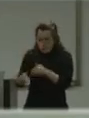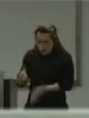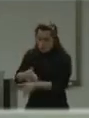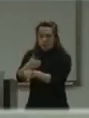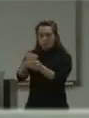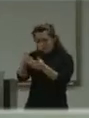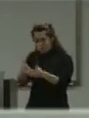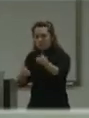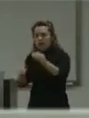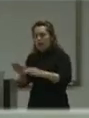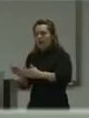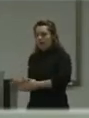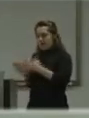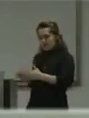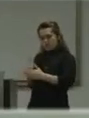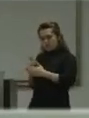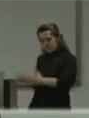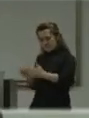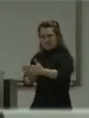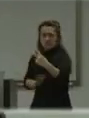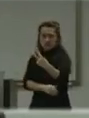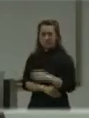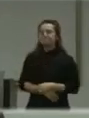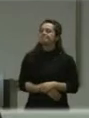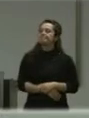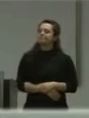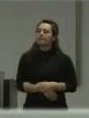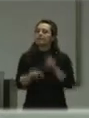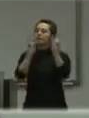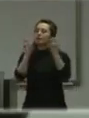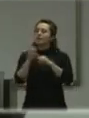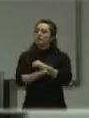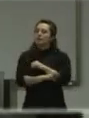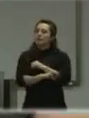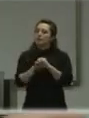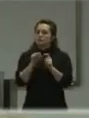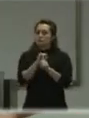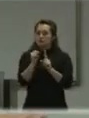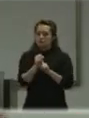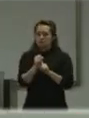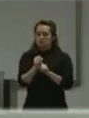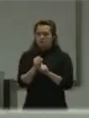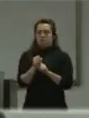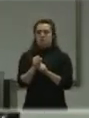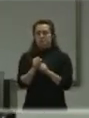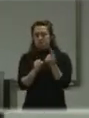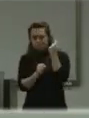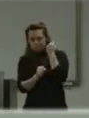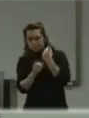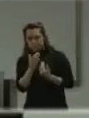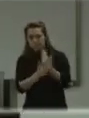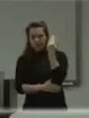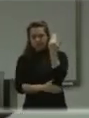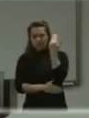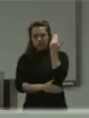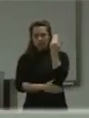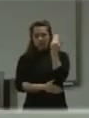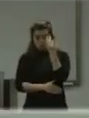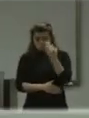proceso el tema de psicosocial es un tema relativamente nuevo e incluso no está